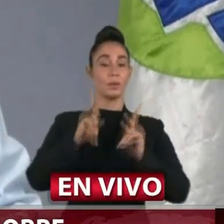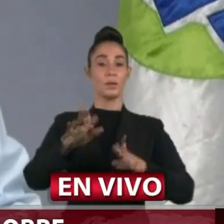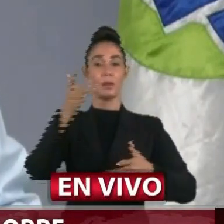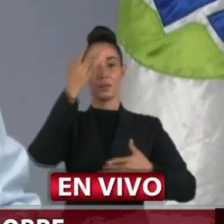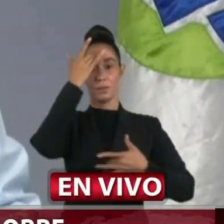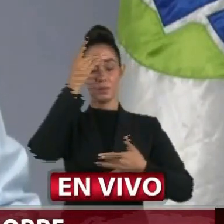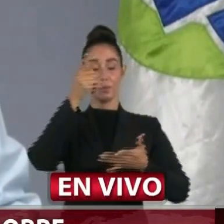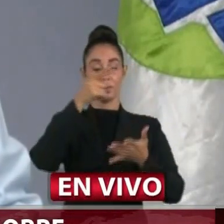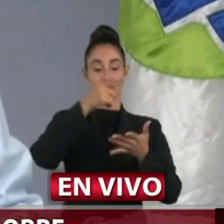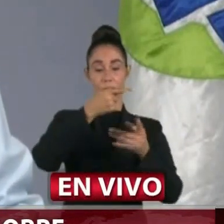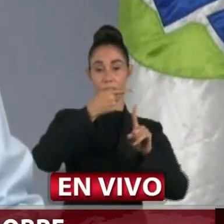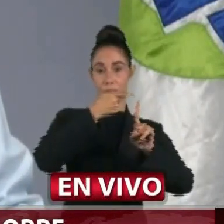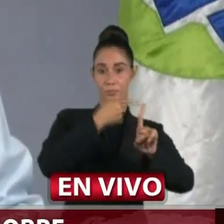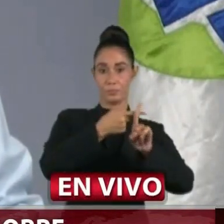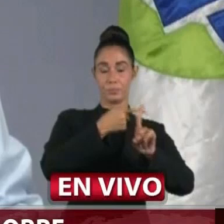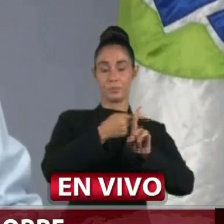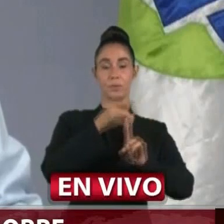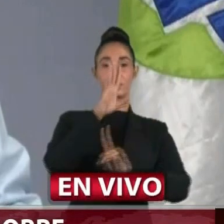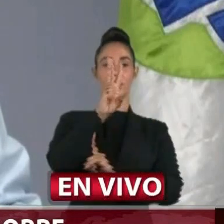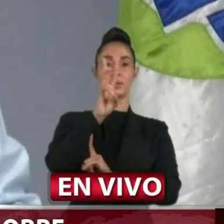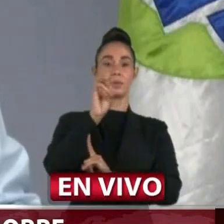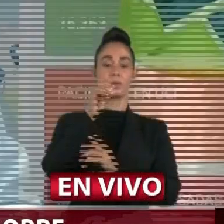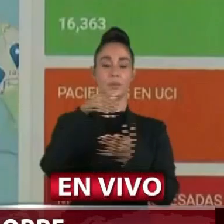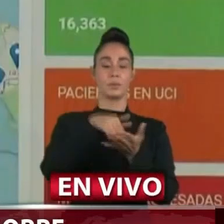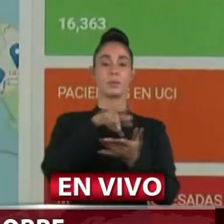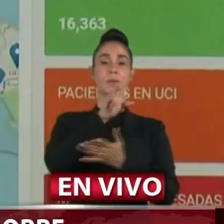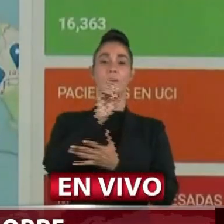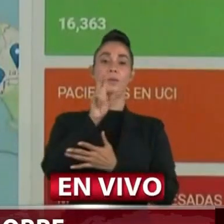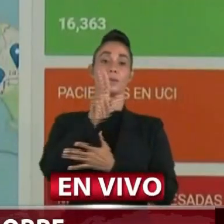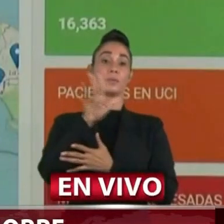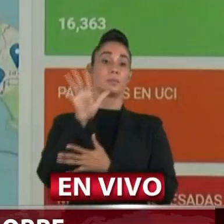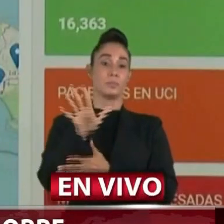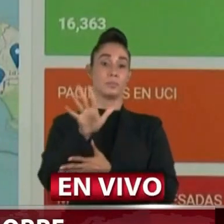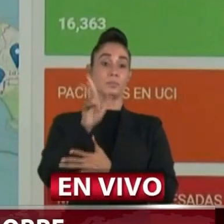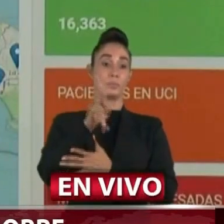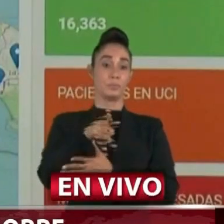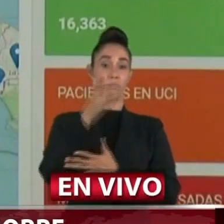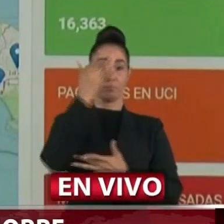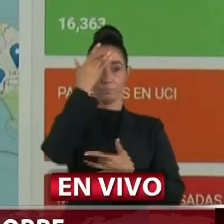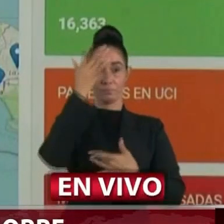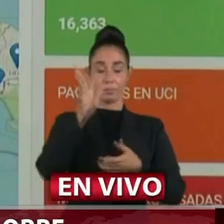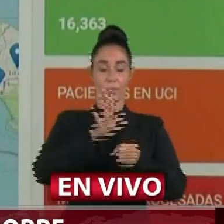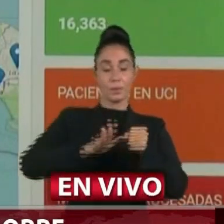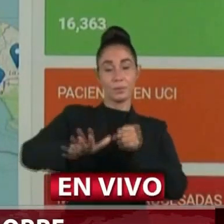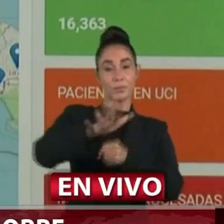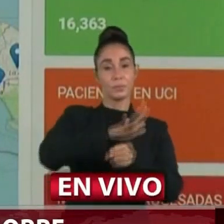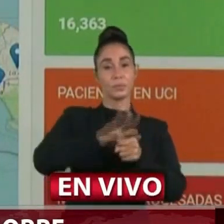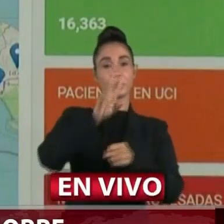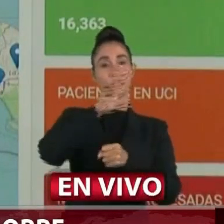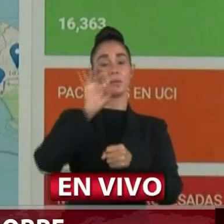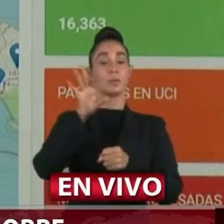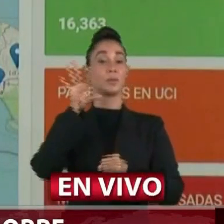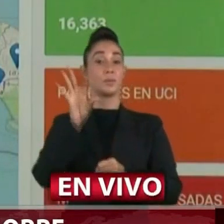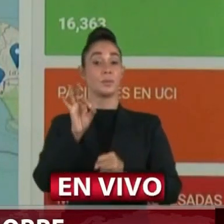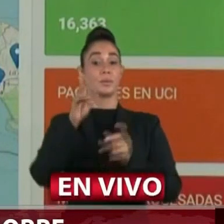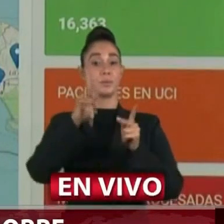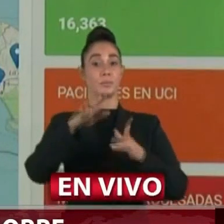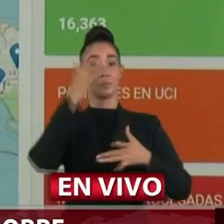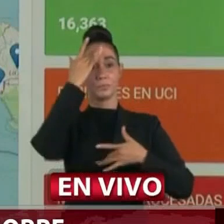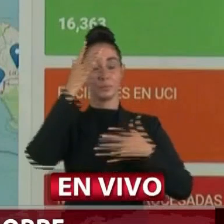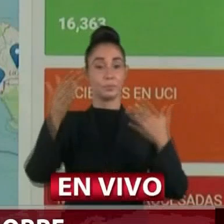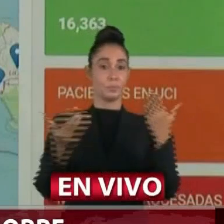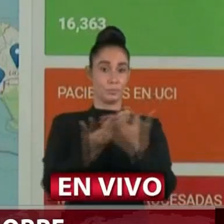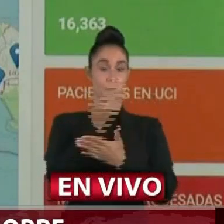casos confirmados es de 6.135, con un total de 209 casos